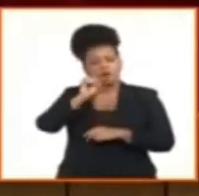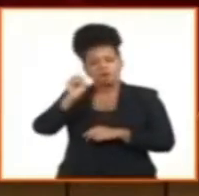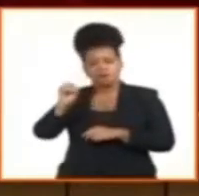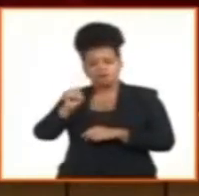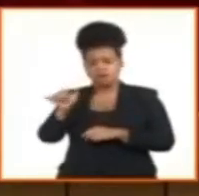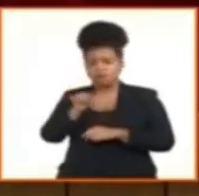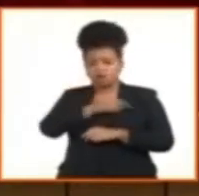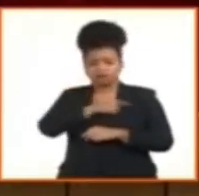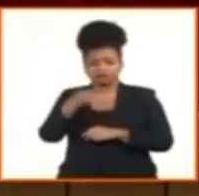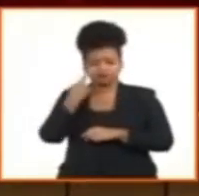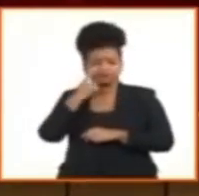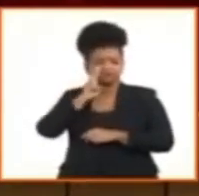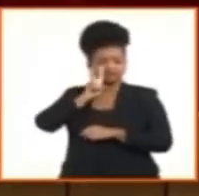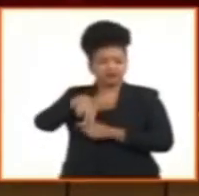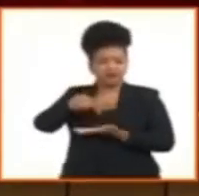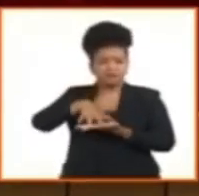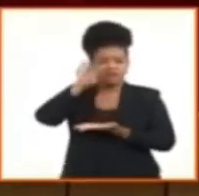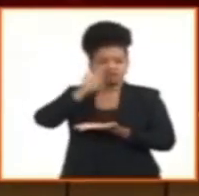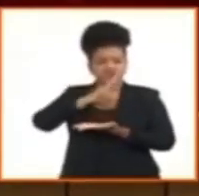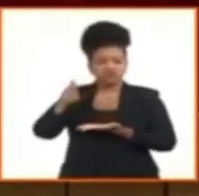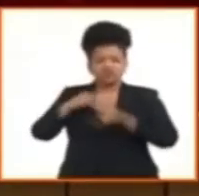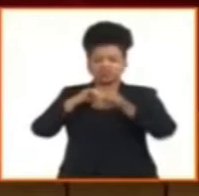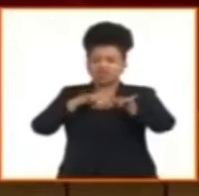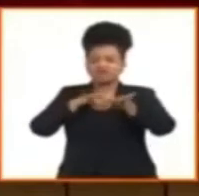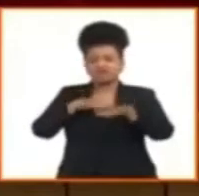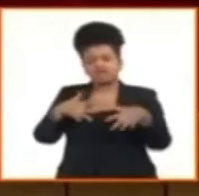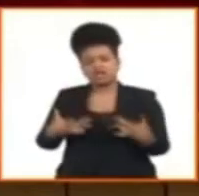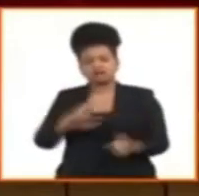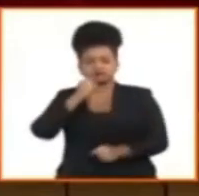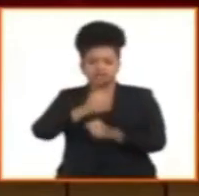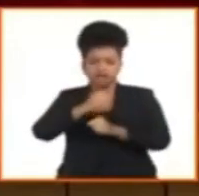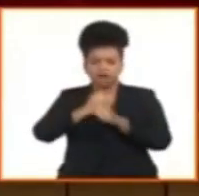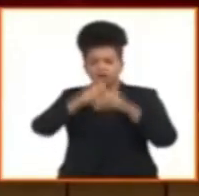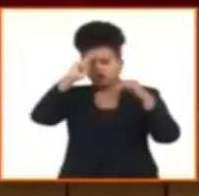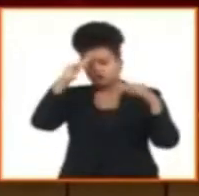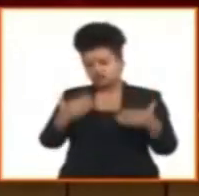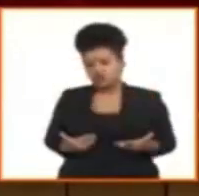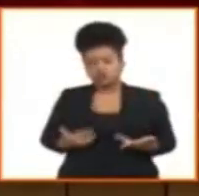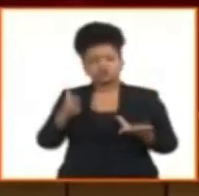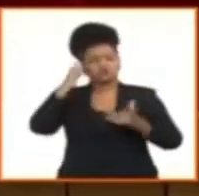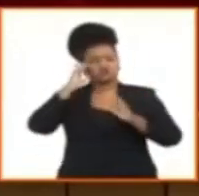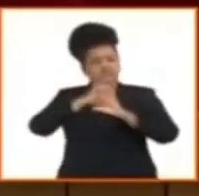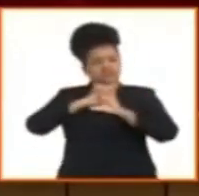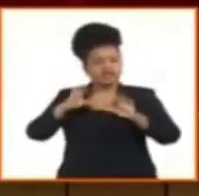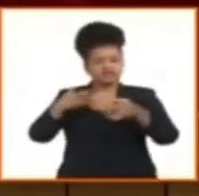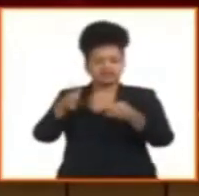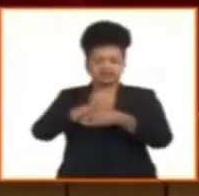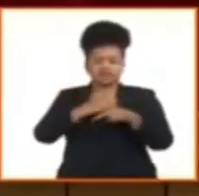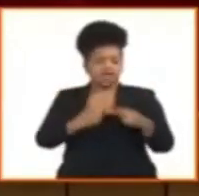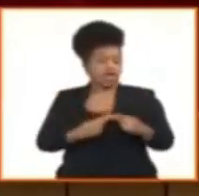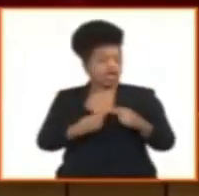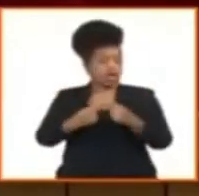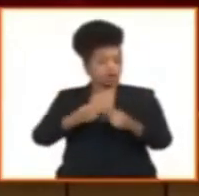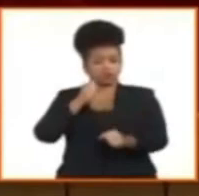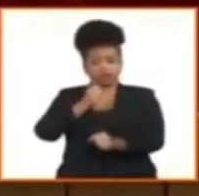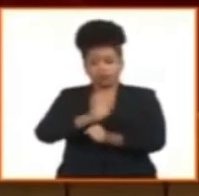desfile en todas las plazas lo encabezaron los trabajadores de la salud y las ciencias, nuestros héroes del trabajo,